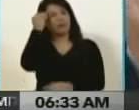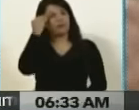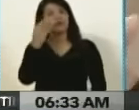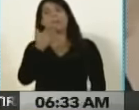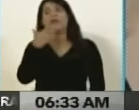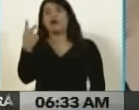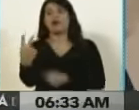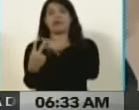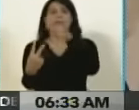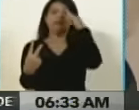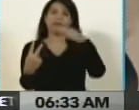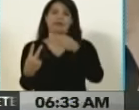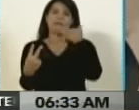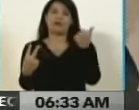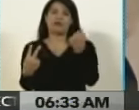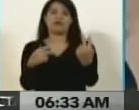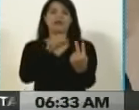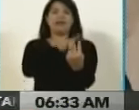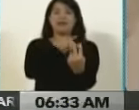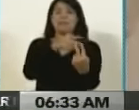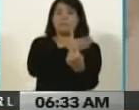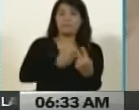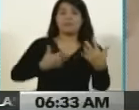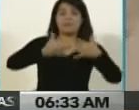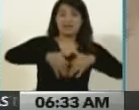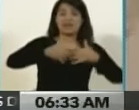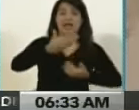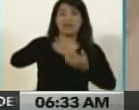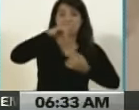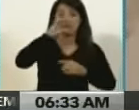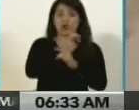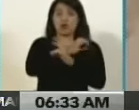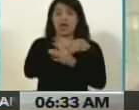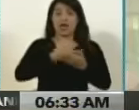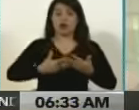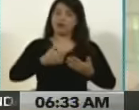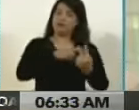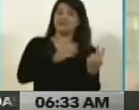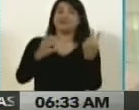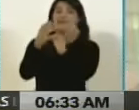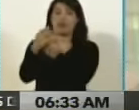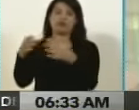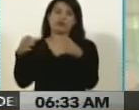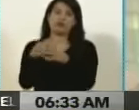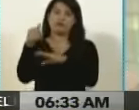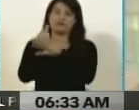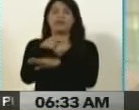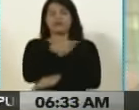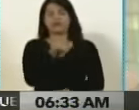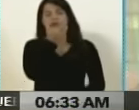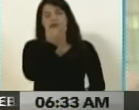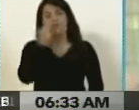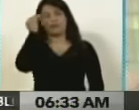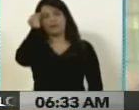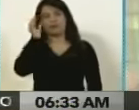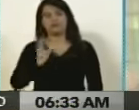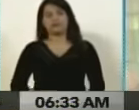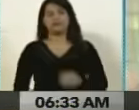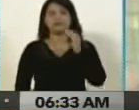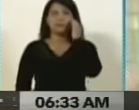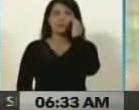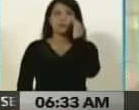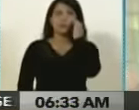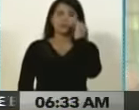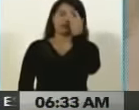dos representantes ya claramente de la burguesía venezolana. Porque además representa, digamos, el dominio económico posterior, económico y alimenticio del país.